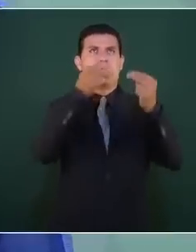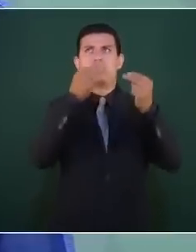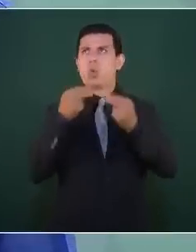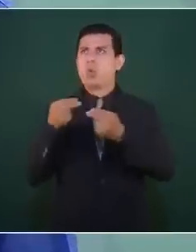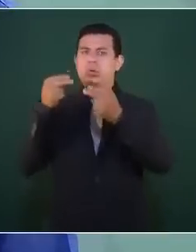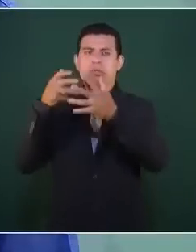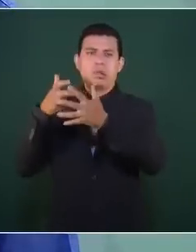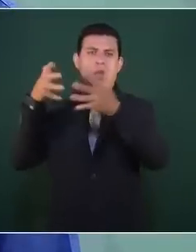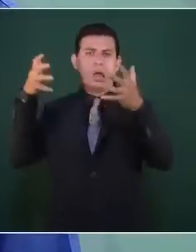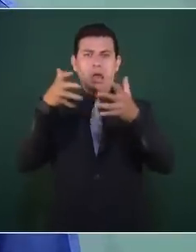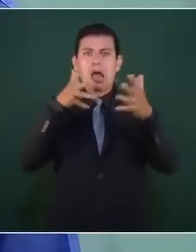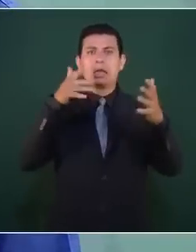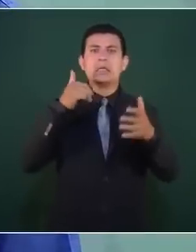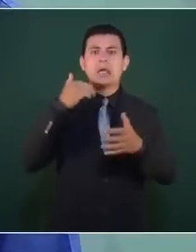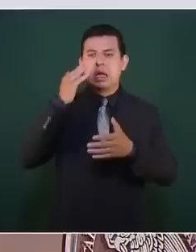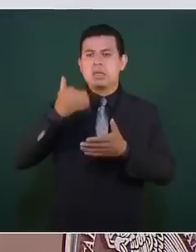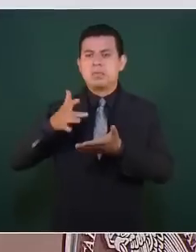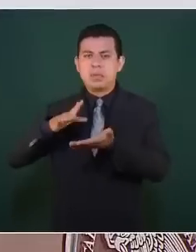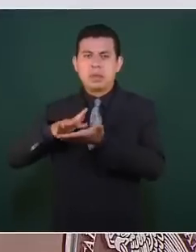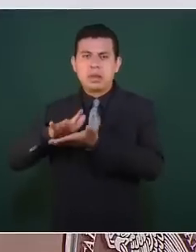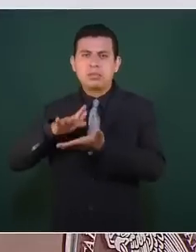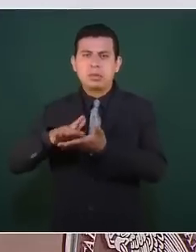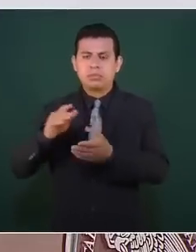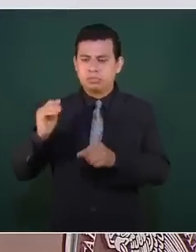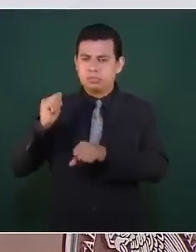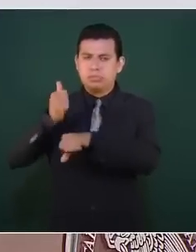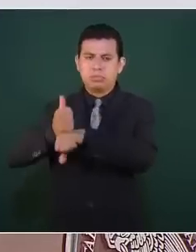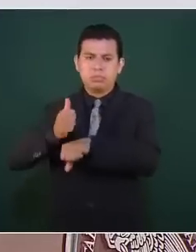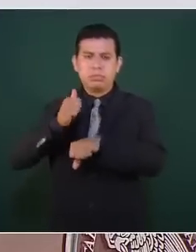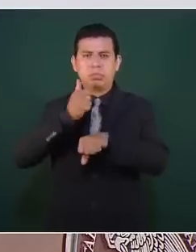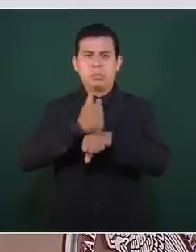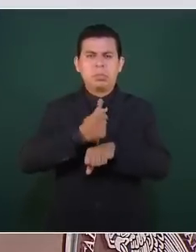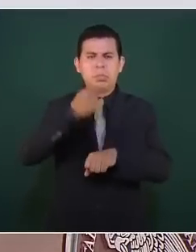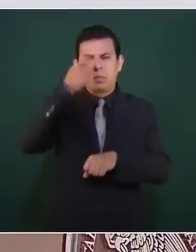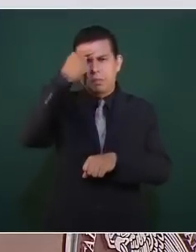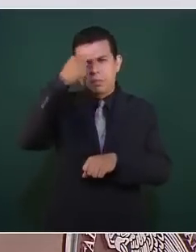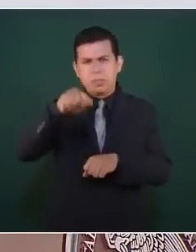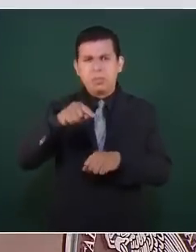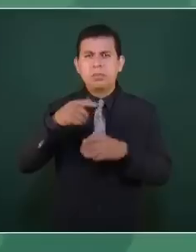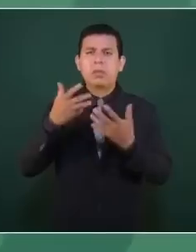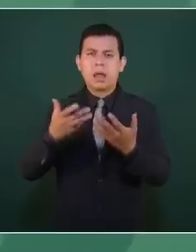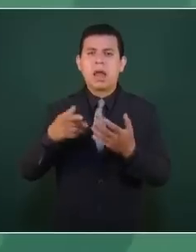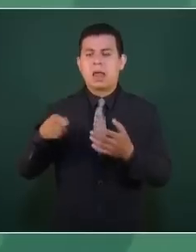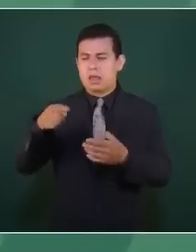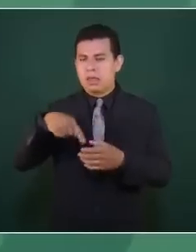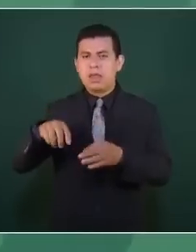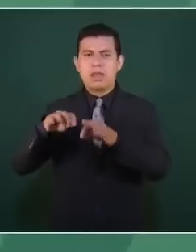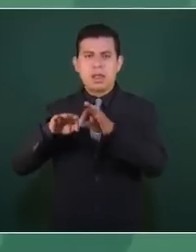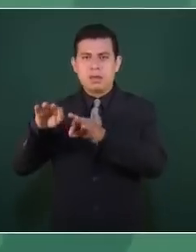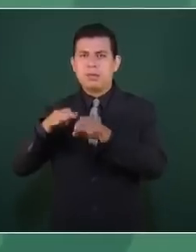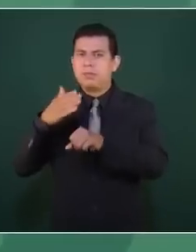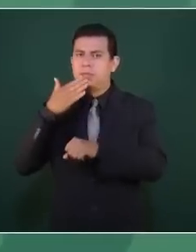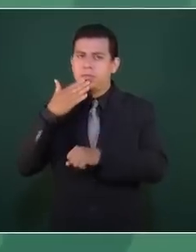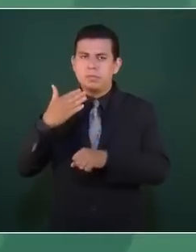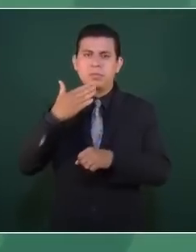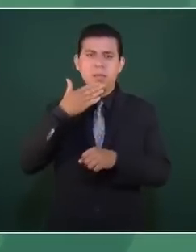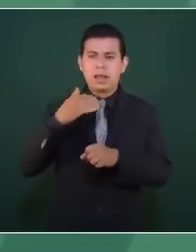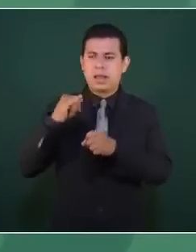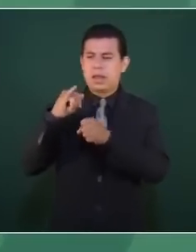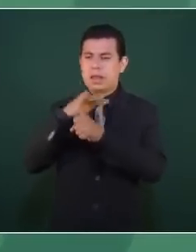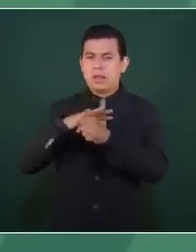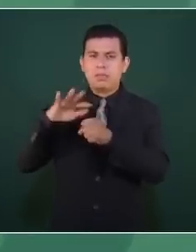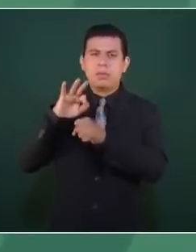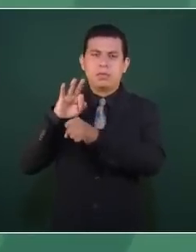que han hecho compromisos de establecerse. Esto para que haya trabajo en el Istmo. Es